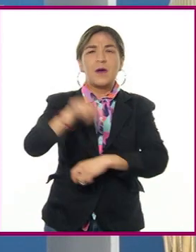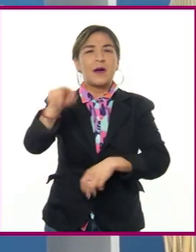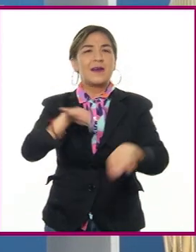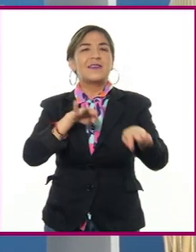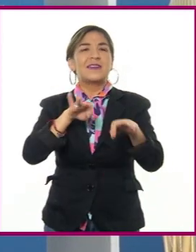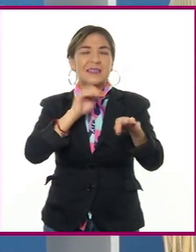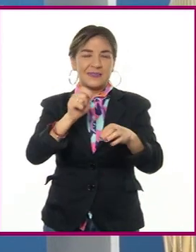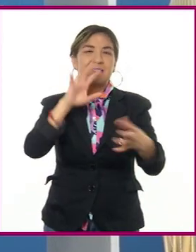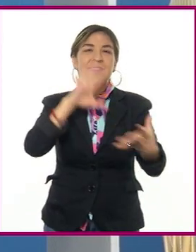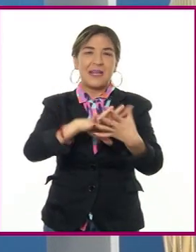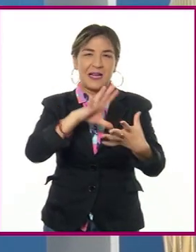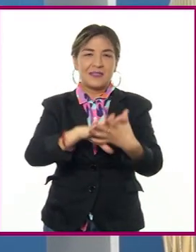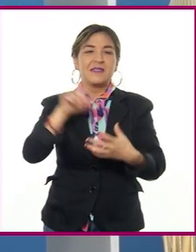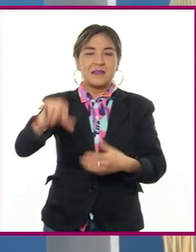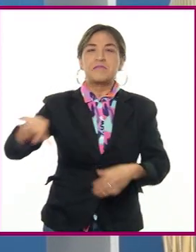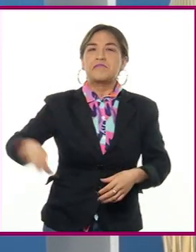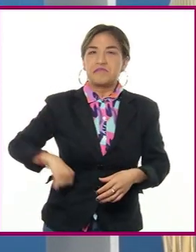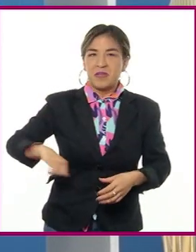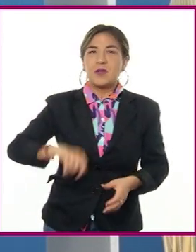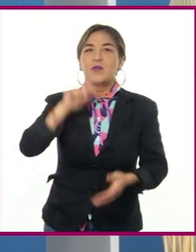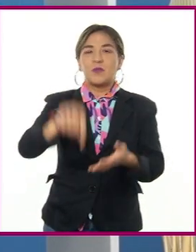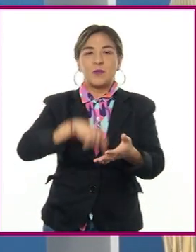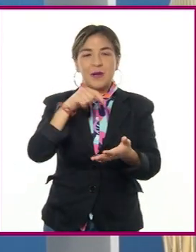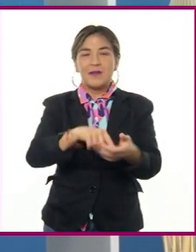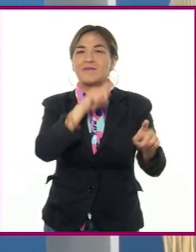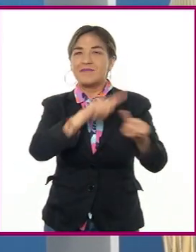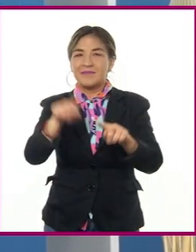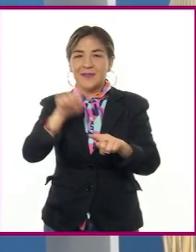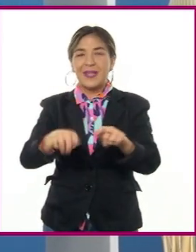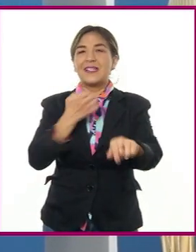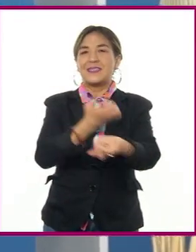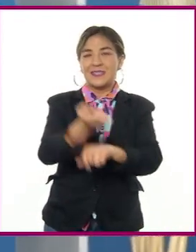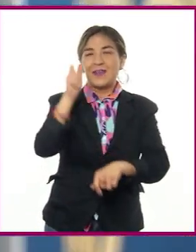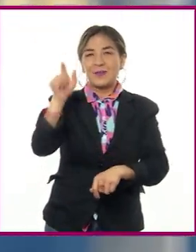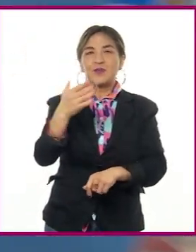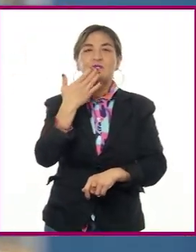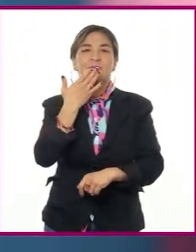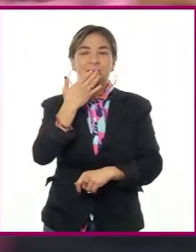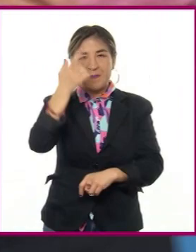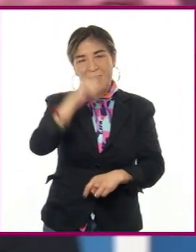de Cananea. Interesantes lugares tiene el grandioso estado de Sonora para toda la humanidad.